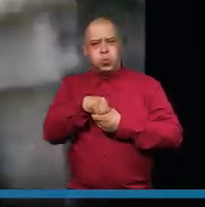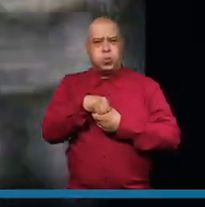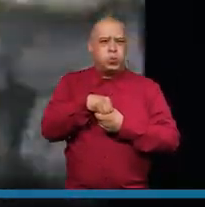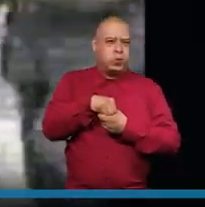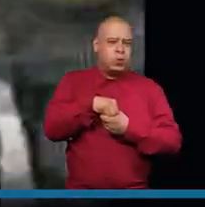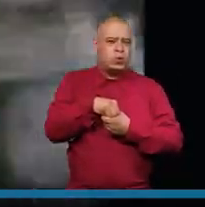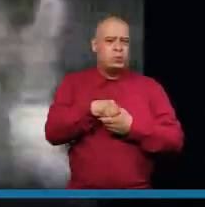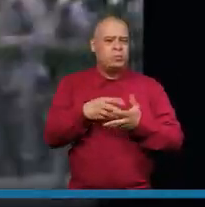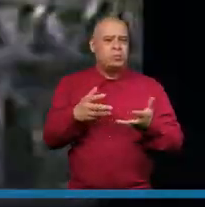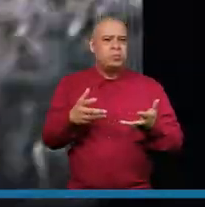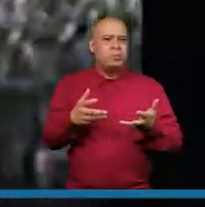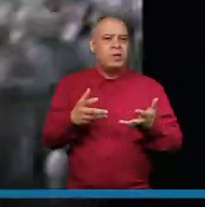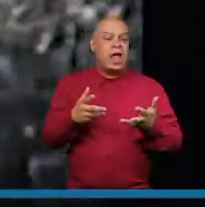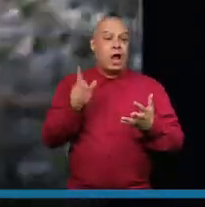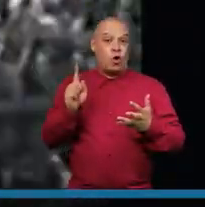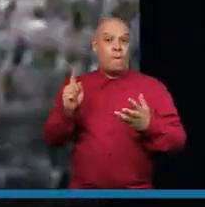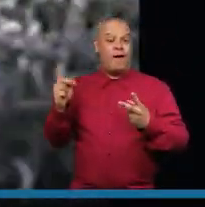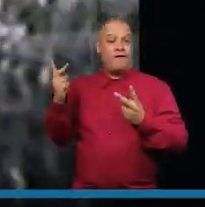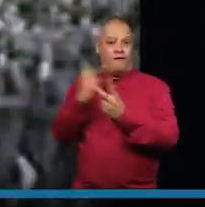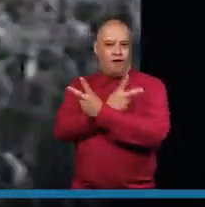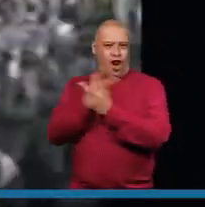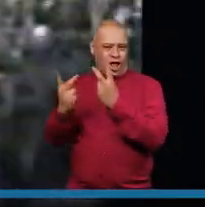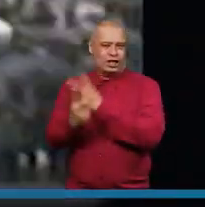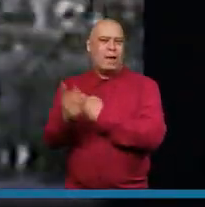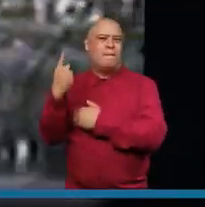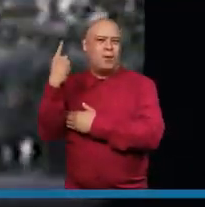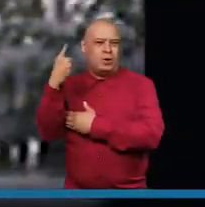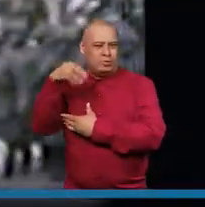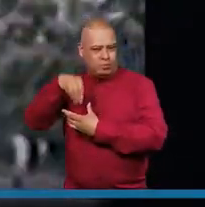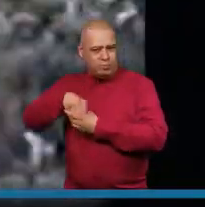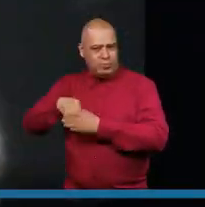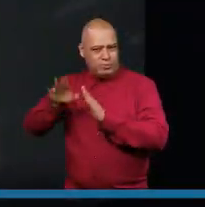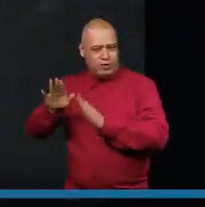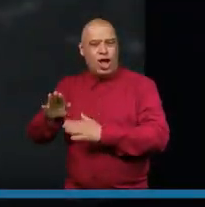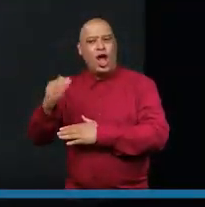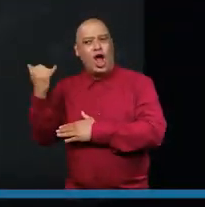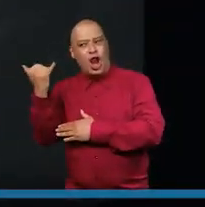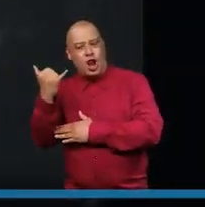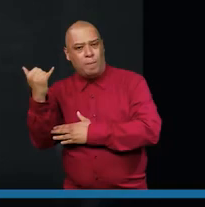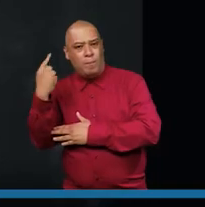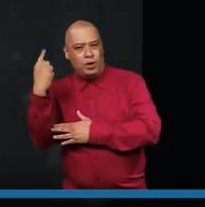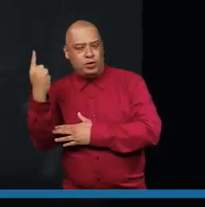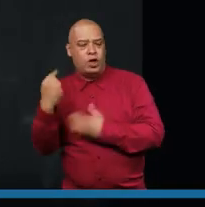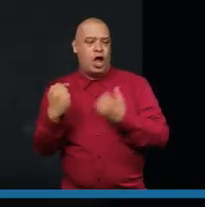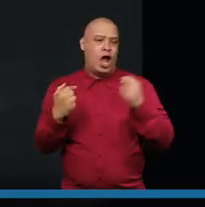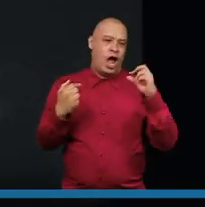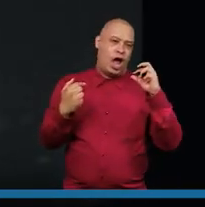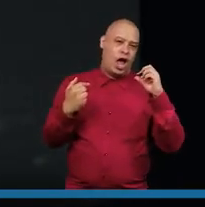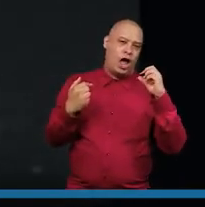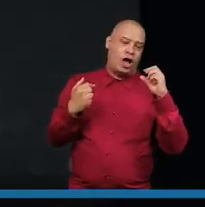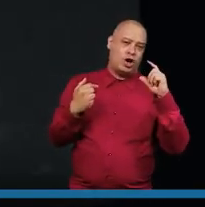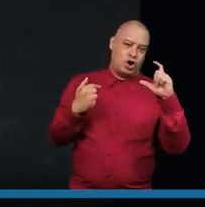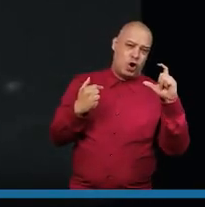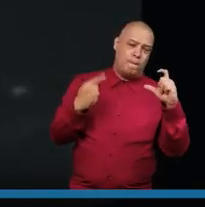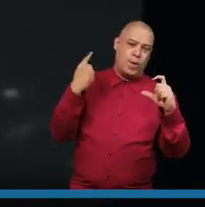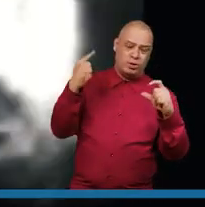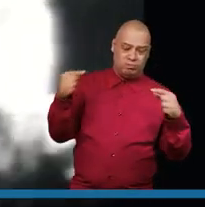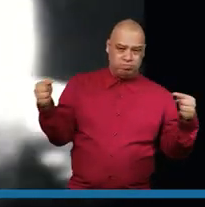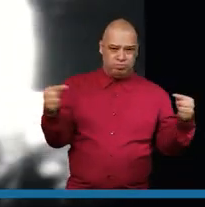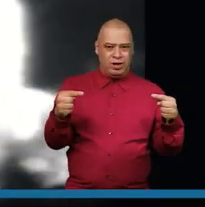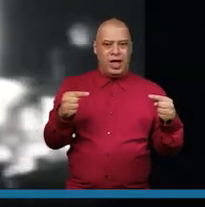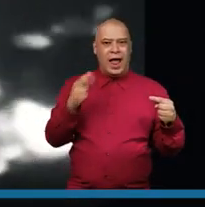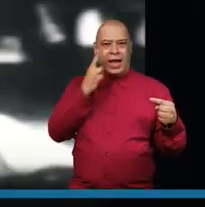entre la violencia bipartidista, es decir, liberal-conservadora, y el Frente